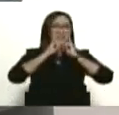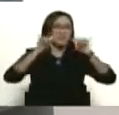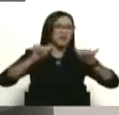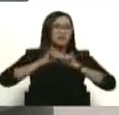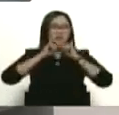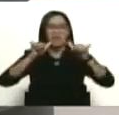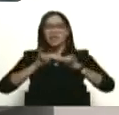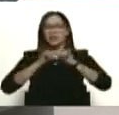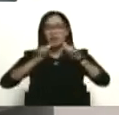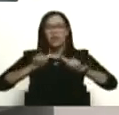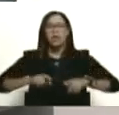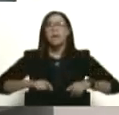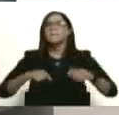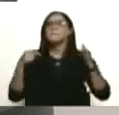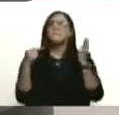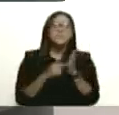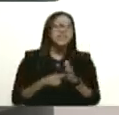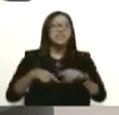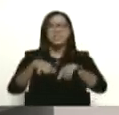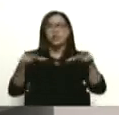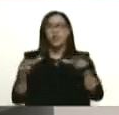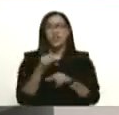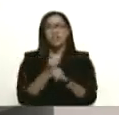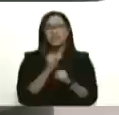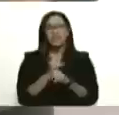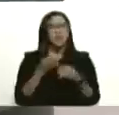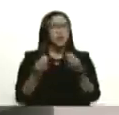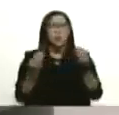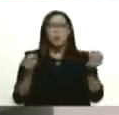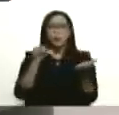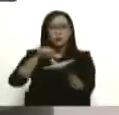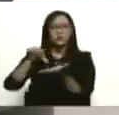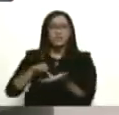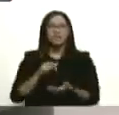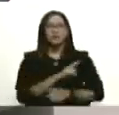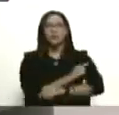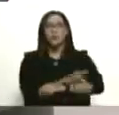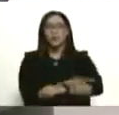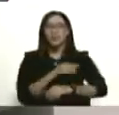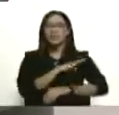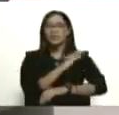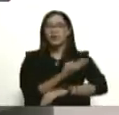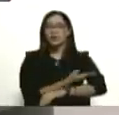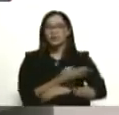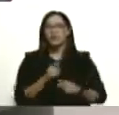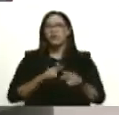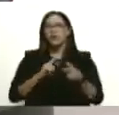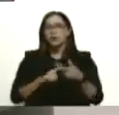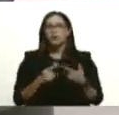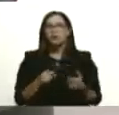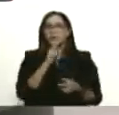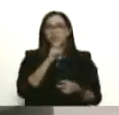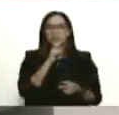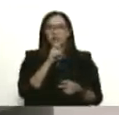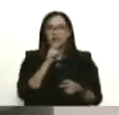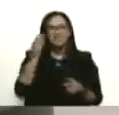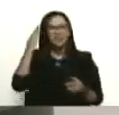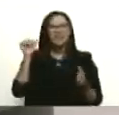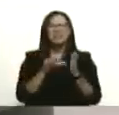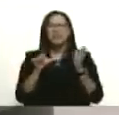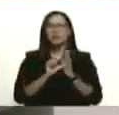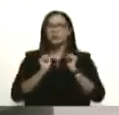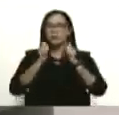de cuentas, de miles de sitios, desde muchos centros de poder y de fuerza, de modo que es muy difícil incluso saber de dónde